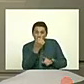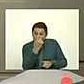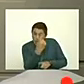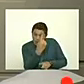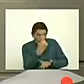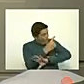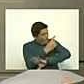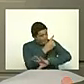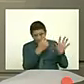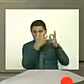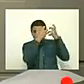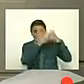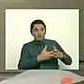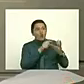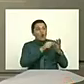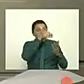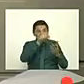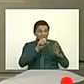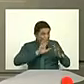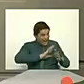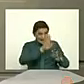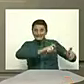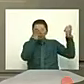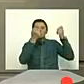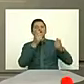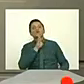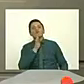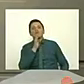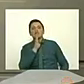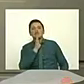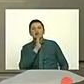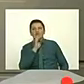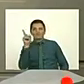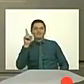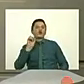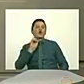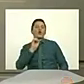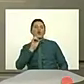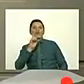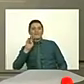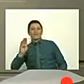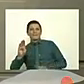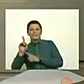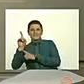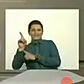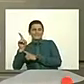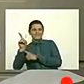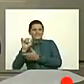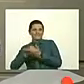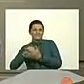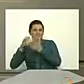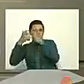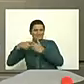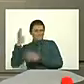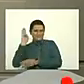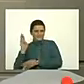que ha tenido un contrato de este estilo es este, Odebrecht Sarmiento. Y